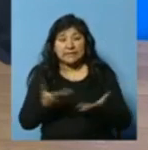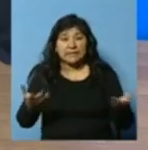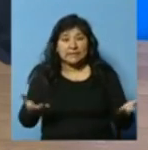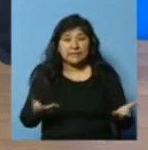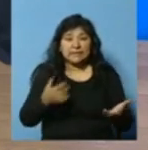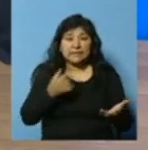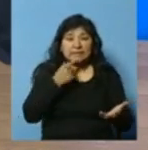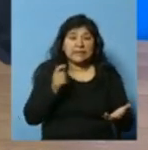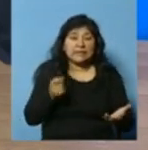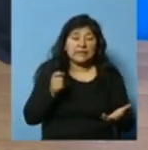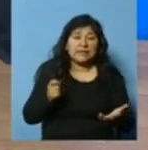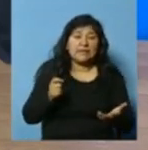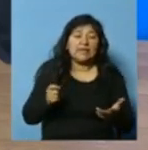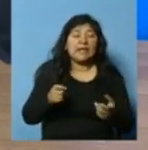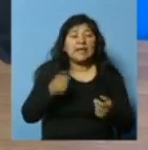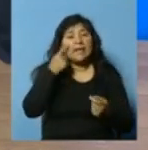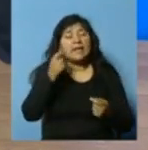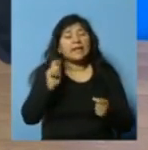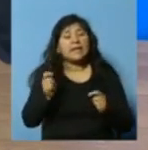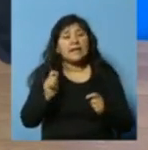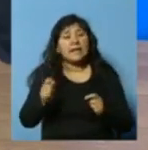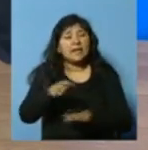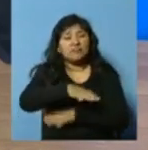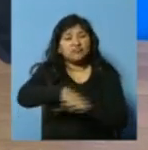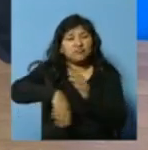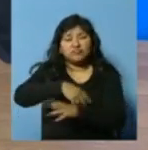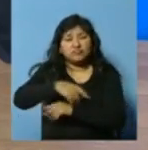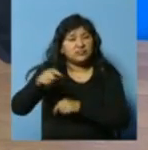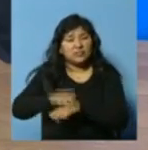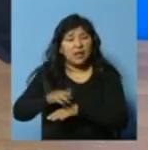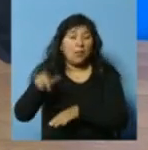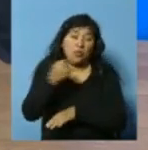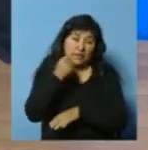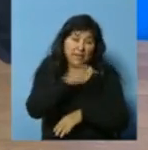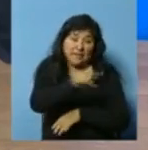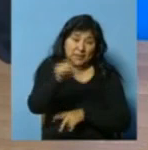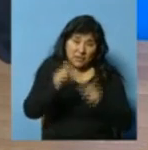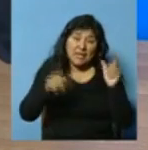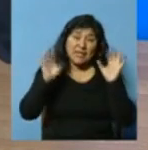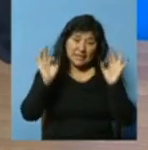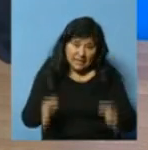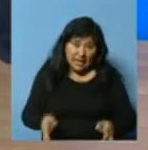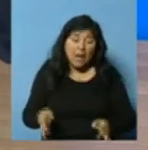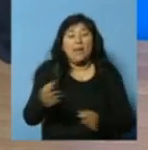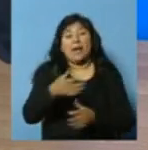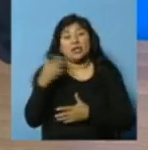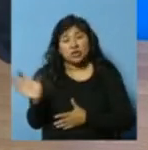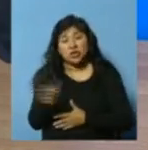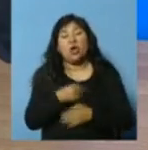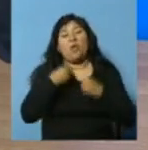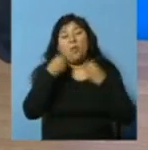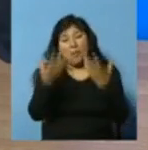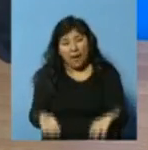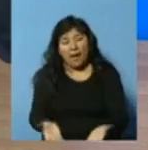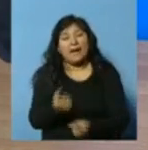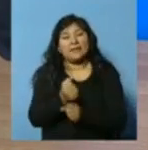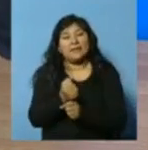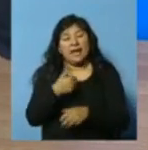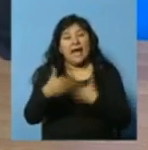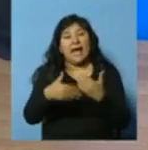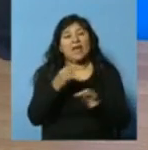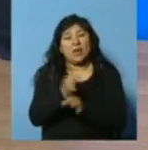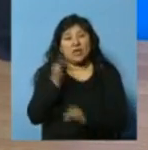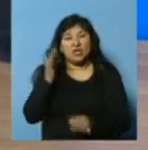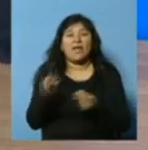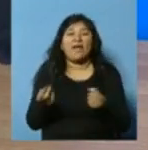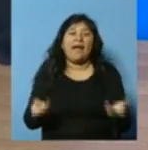desechadas políticamente pero lo importante es que sea para la gente que sigue tan quiera que todo va para más educación italia vive